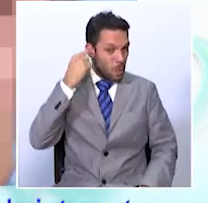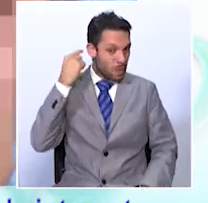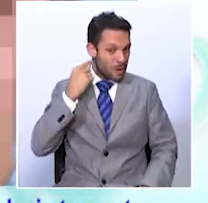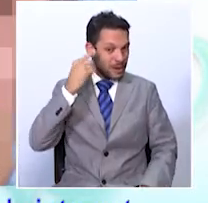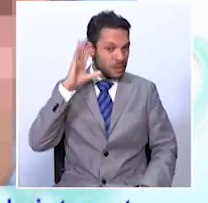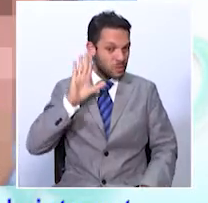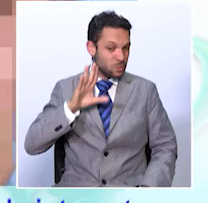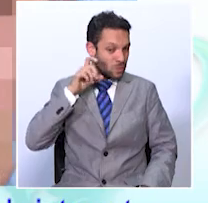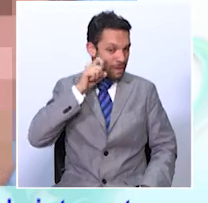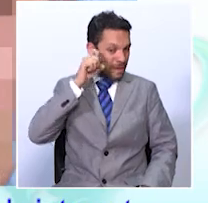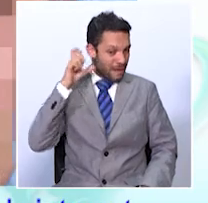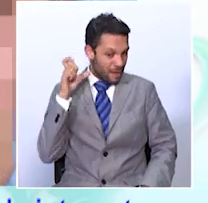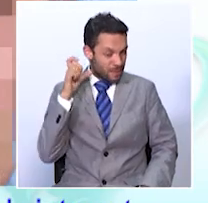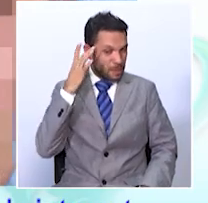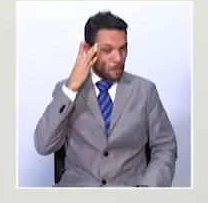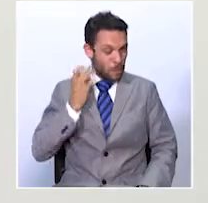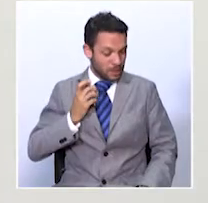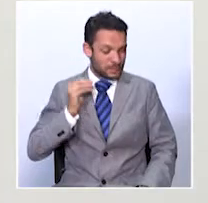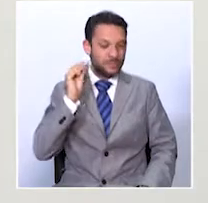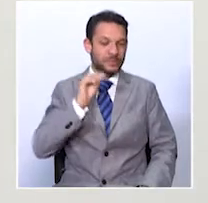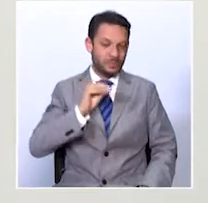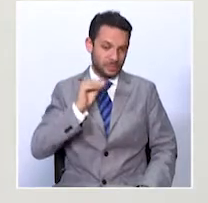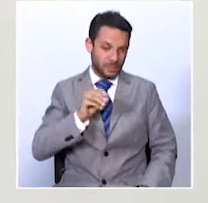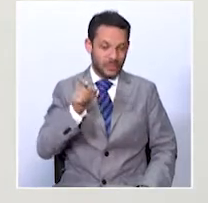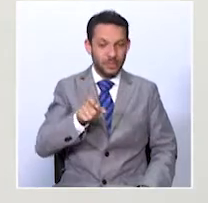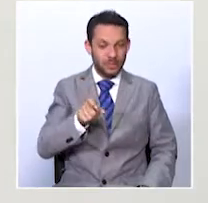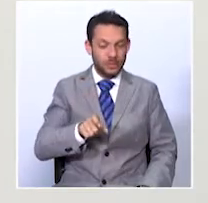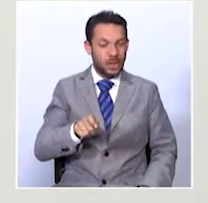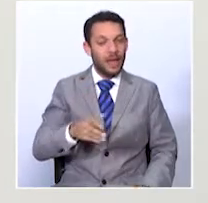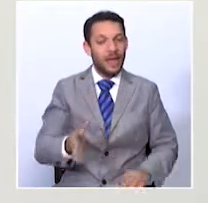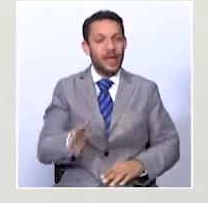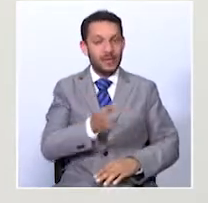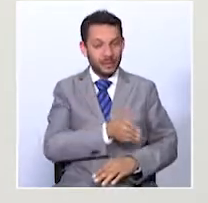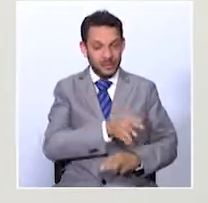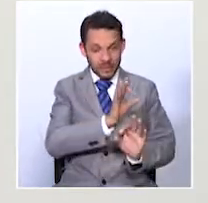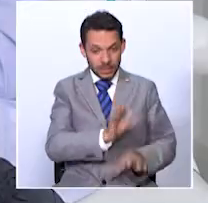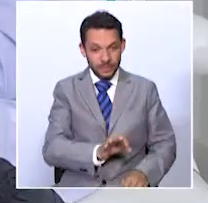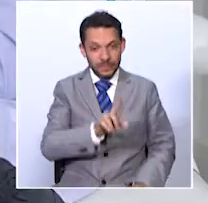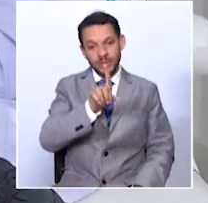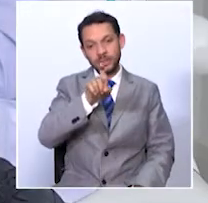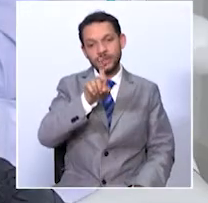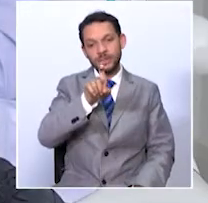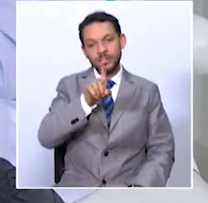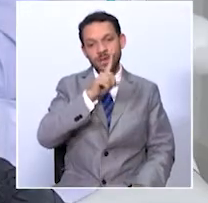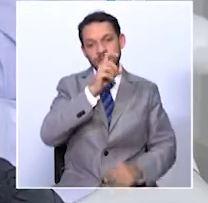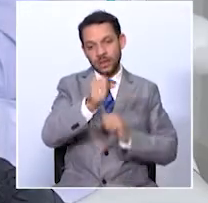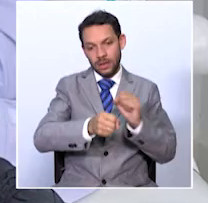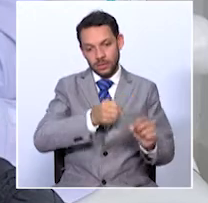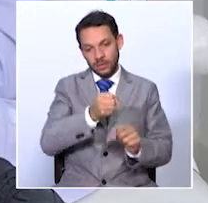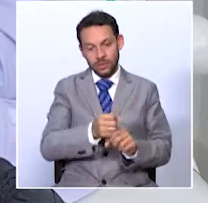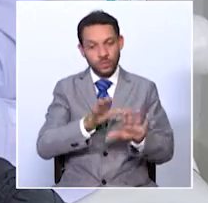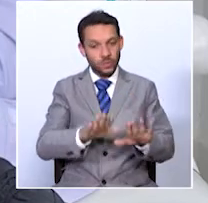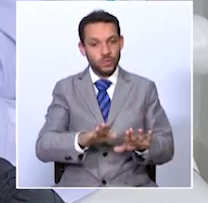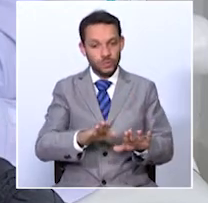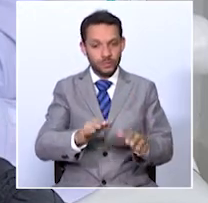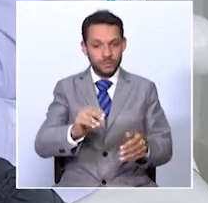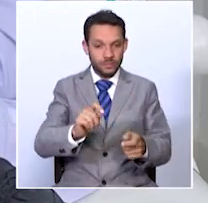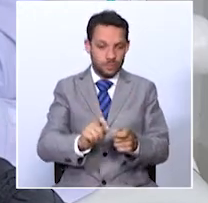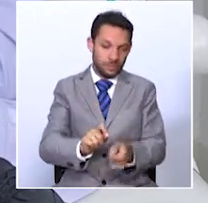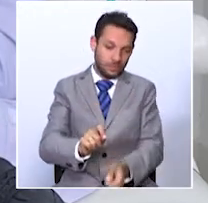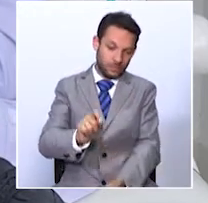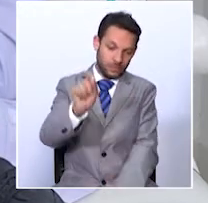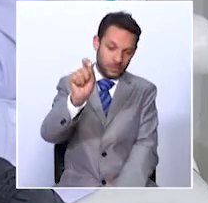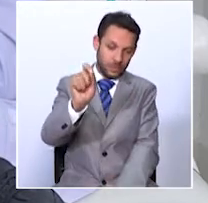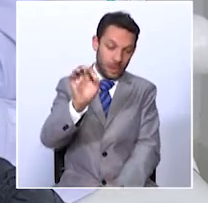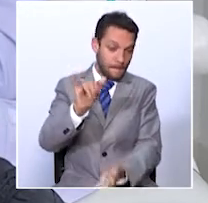los niños en general se ven orejones? Porque los niños en general a los 6 años tienen el tamaño de la oreja del